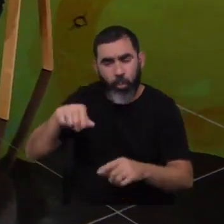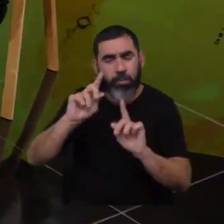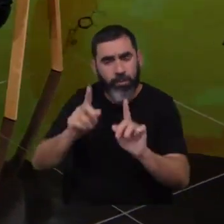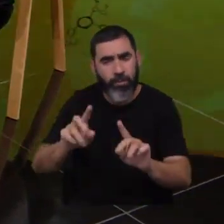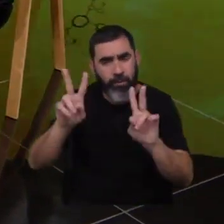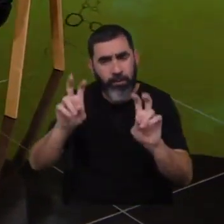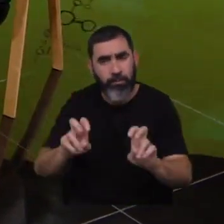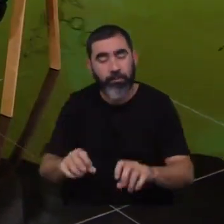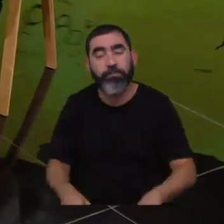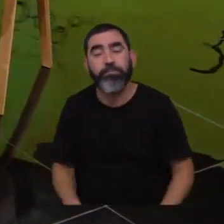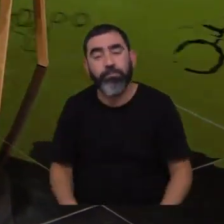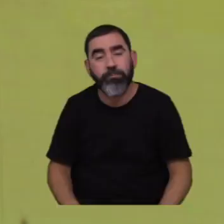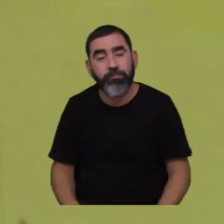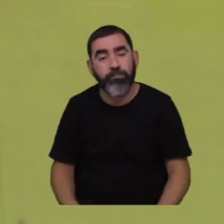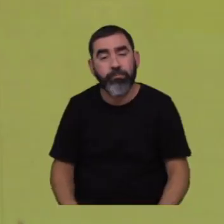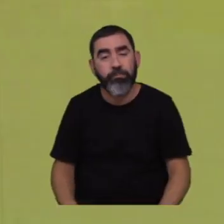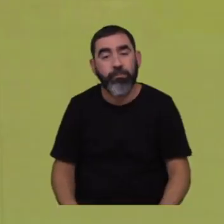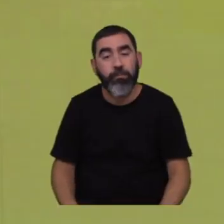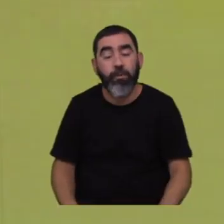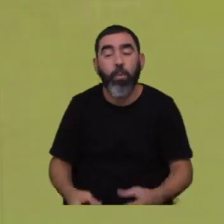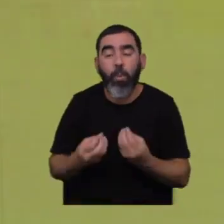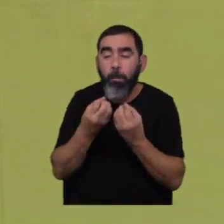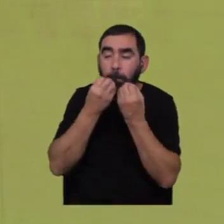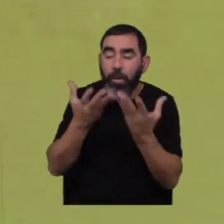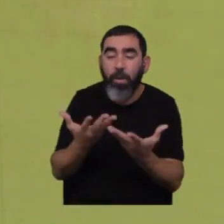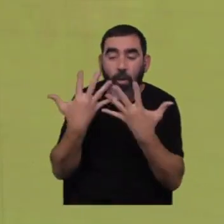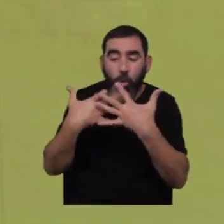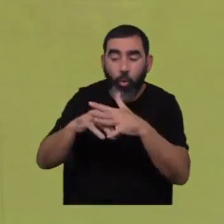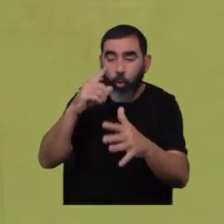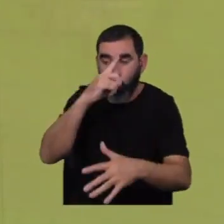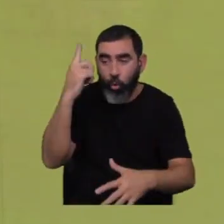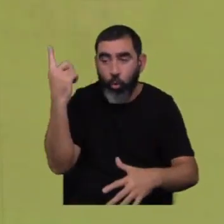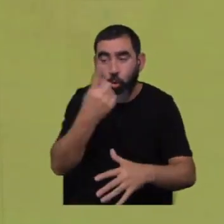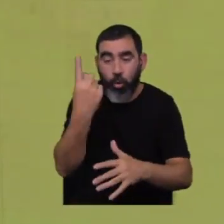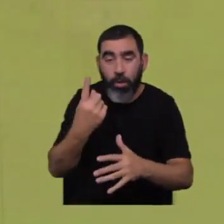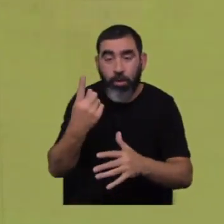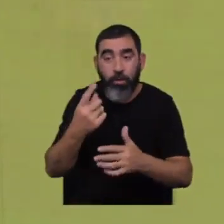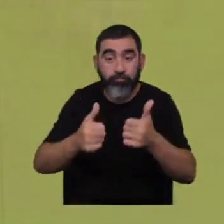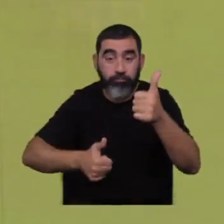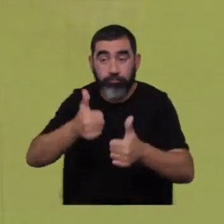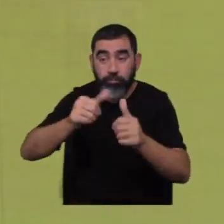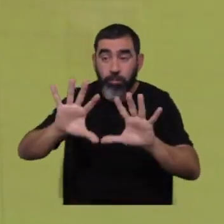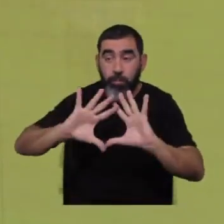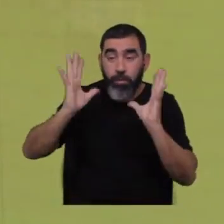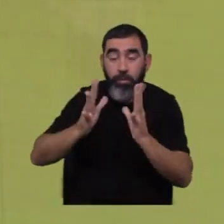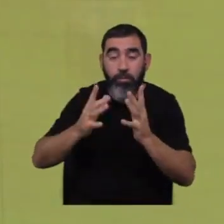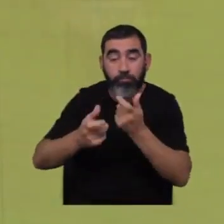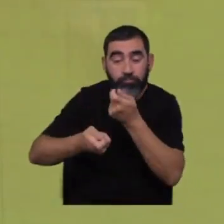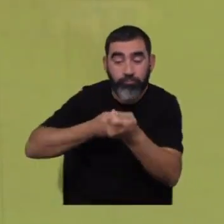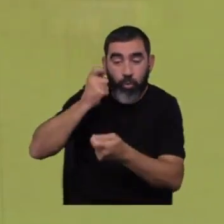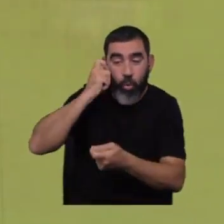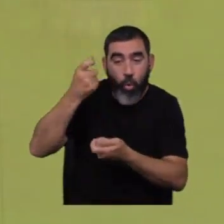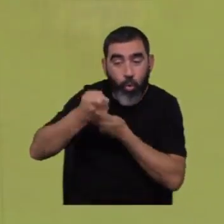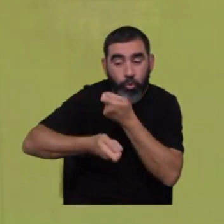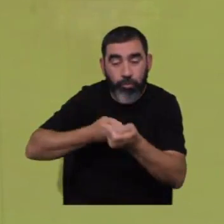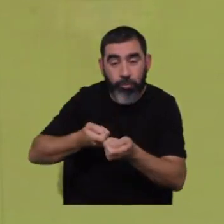tema, porque en definitiva, si hay algo que puede mejorar la inserción internacional en un mundo cada vez más competitivo, es la incorporación de conocimiento. Y